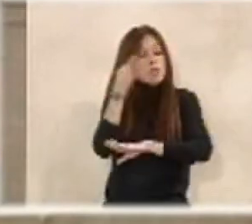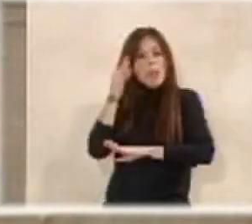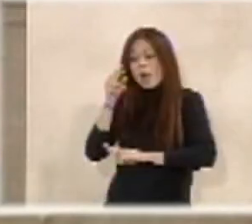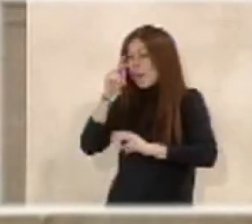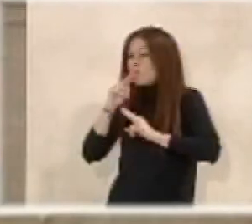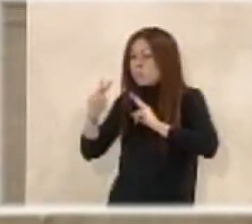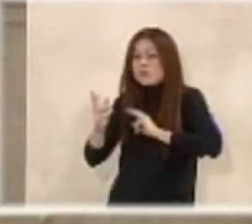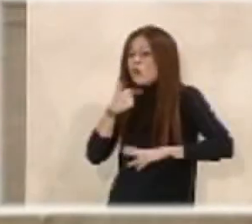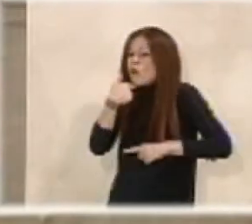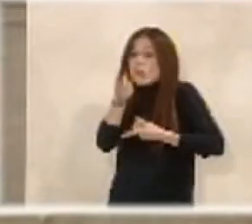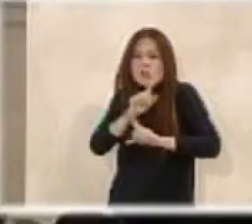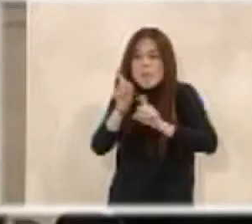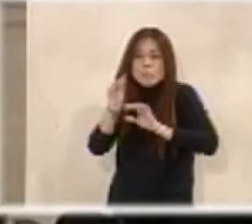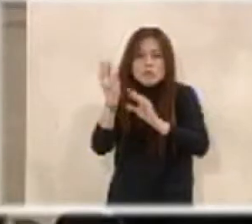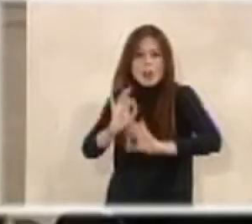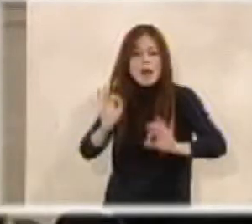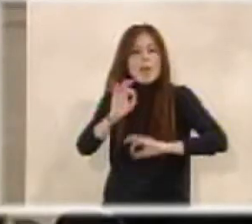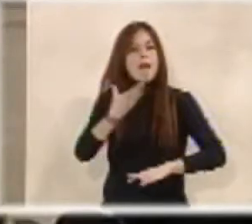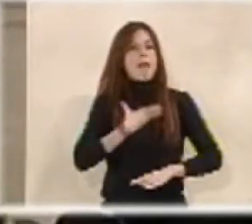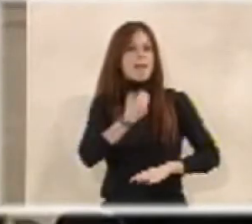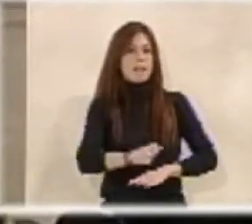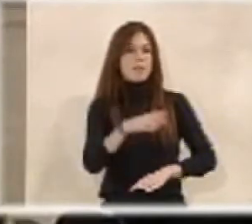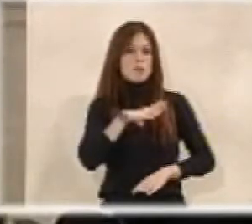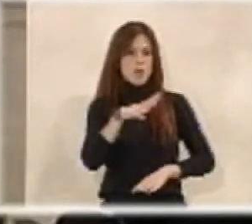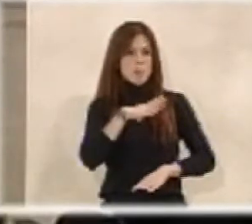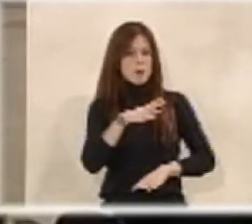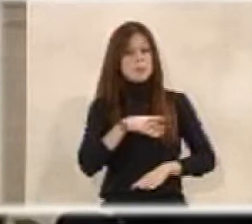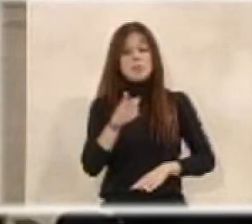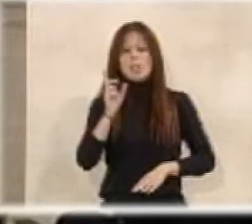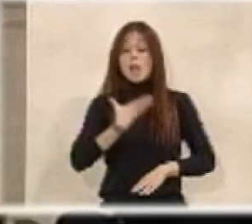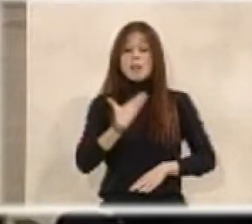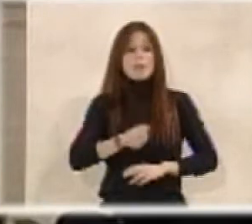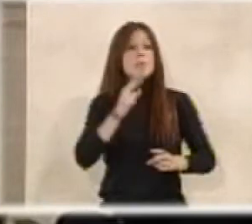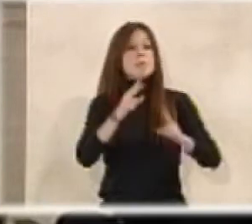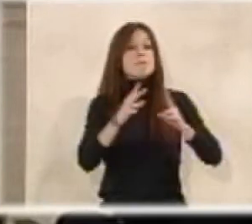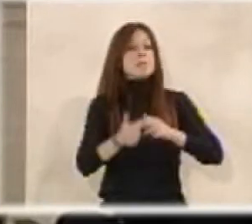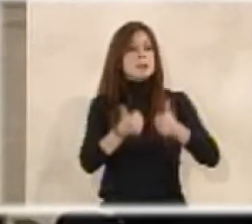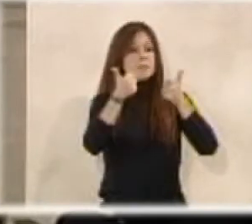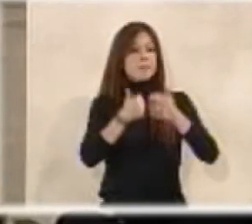palabra, por favor. ¿Alguna contestación más?